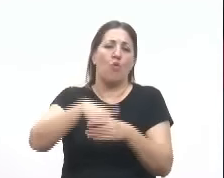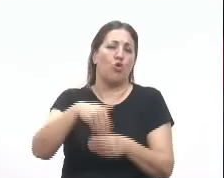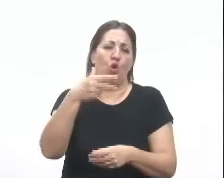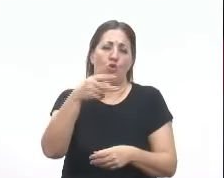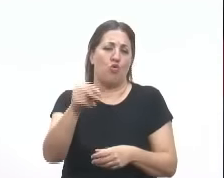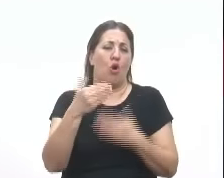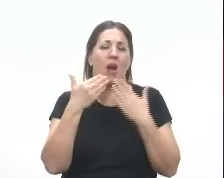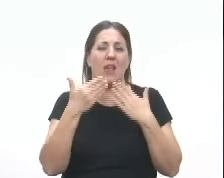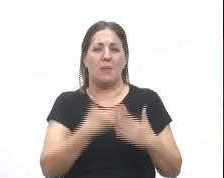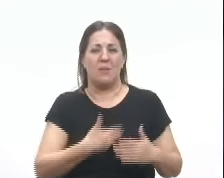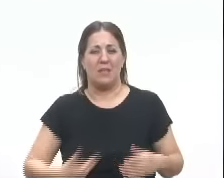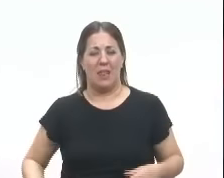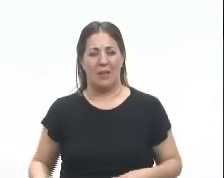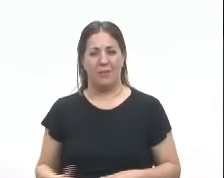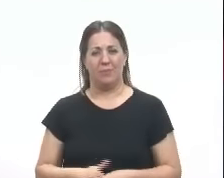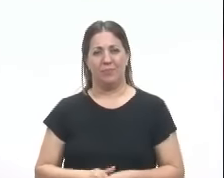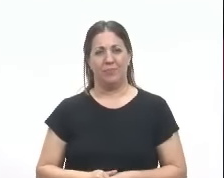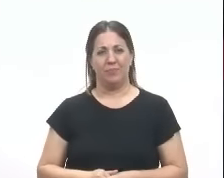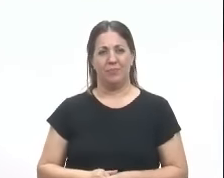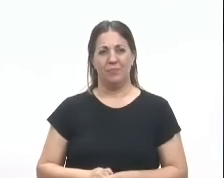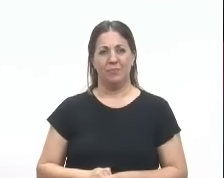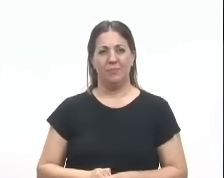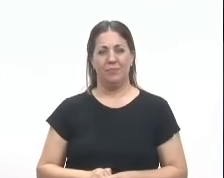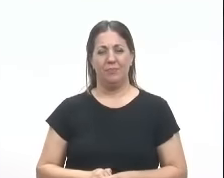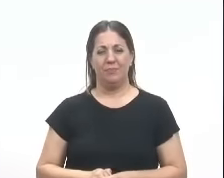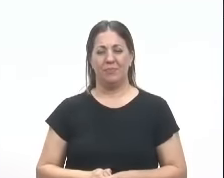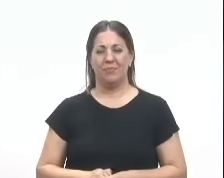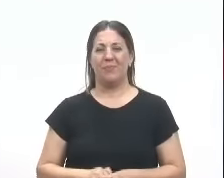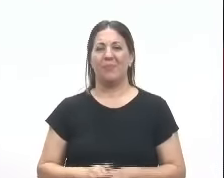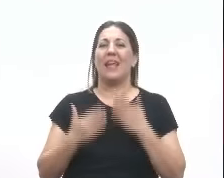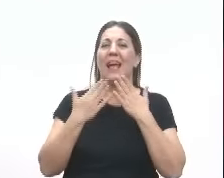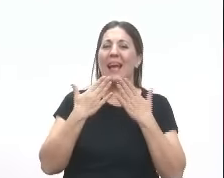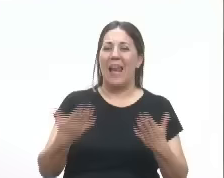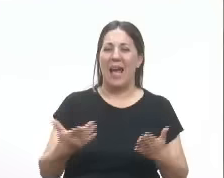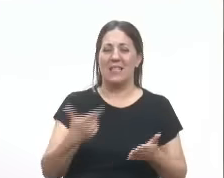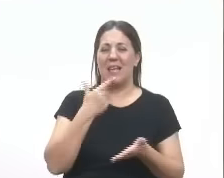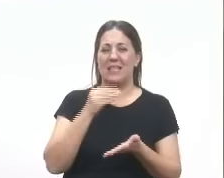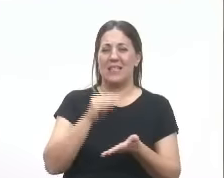presidente. Gracias, senador Mayans. Tiene la palabra.